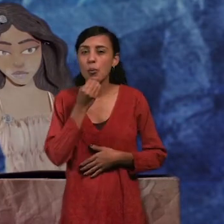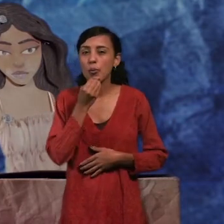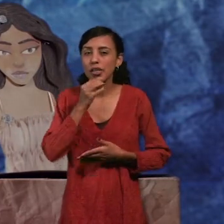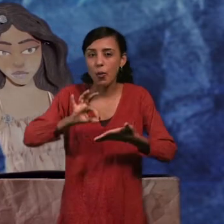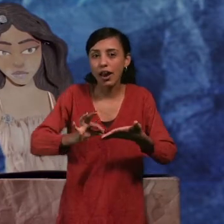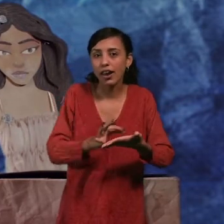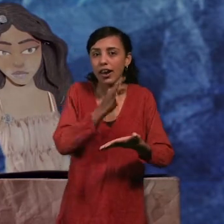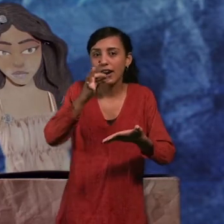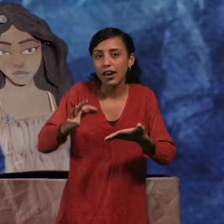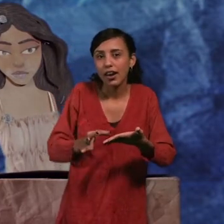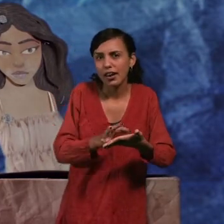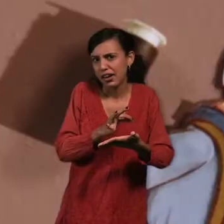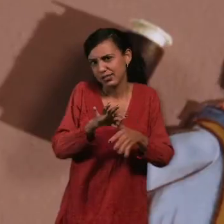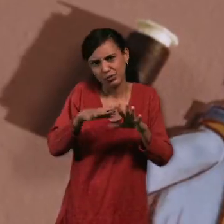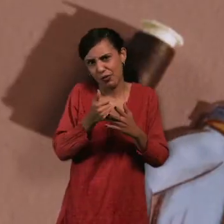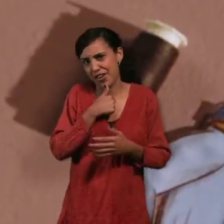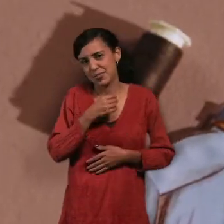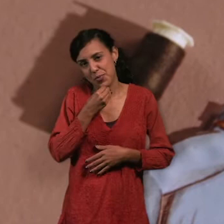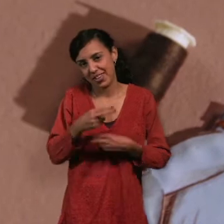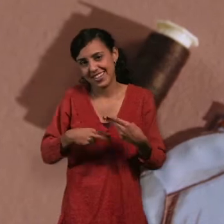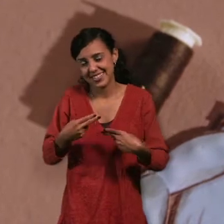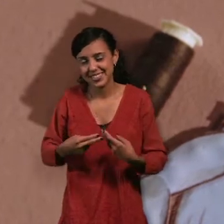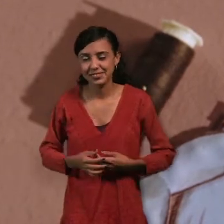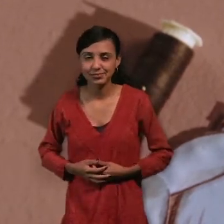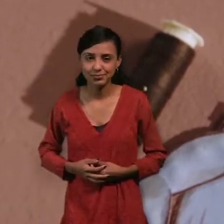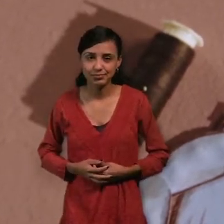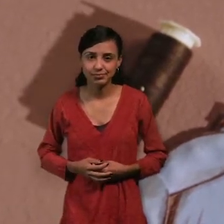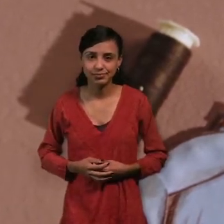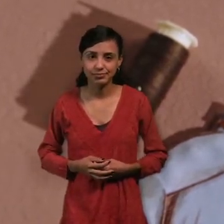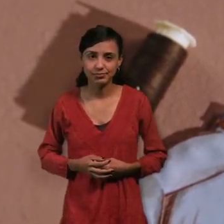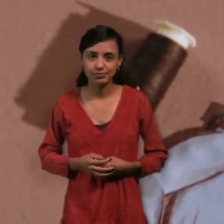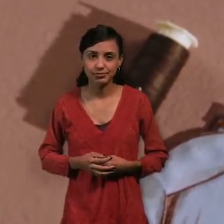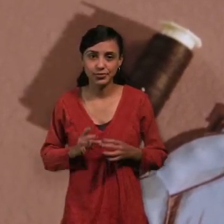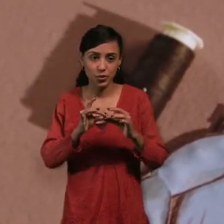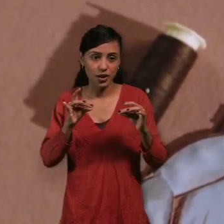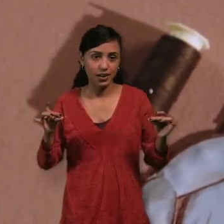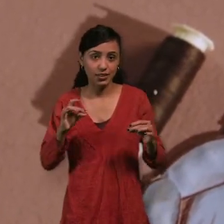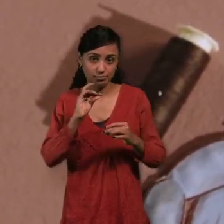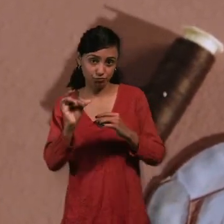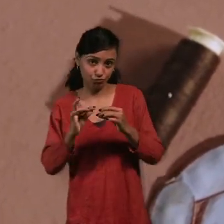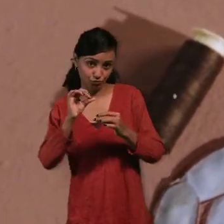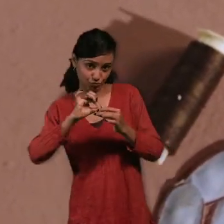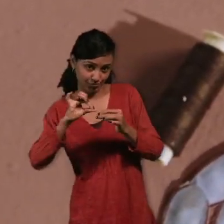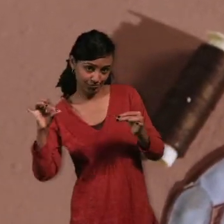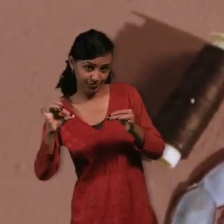unión que es asequible a todos. Para ello tenemos que hacer un nudito en el hilo ya